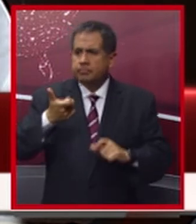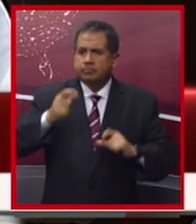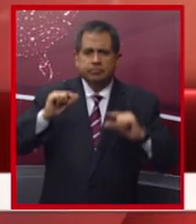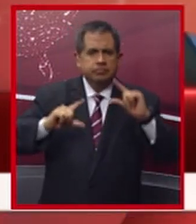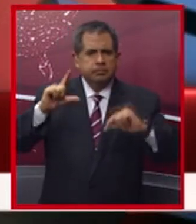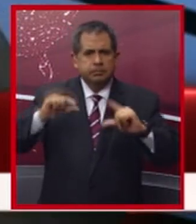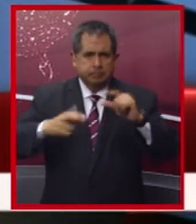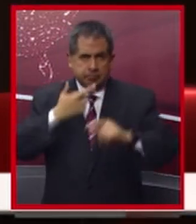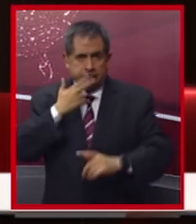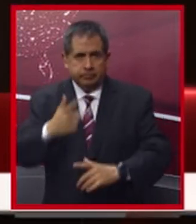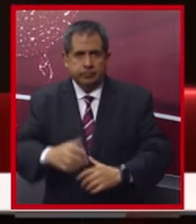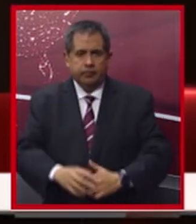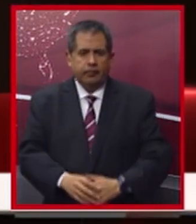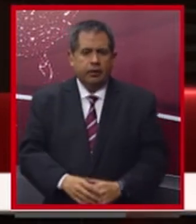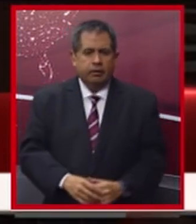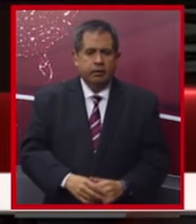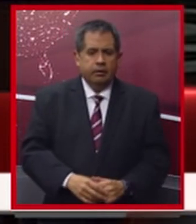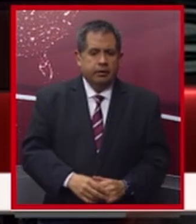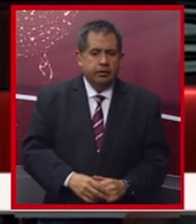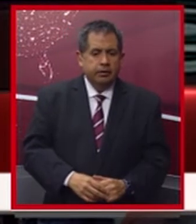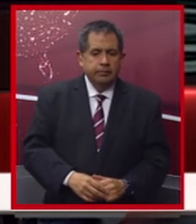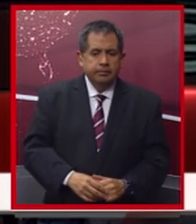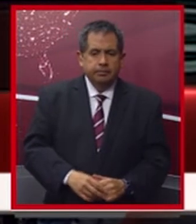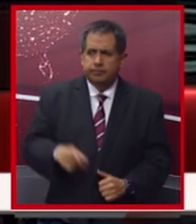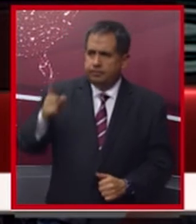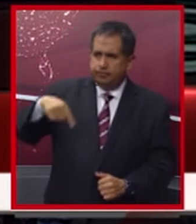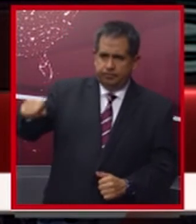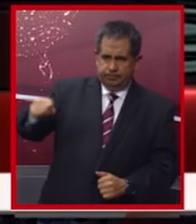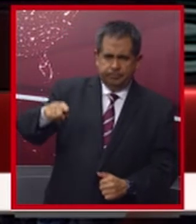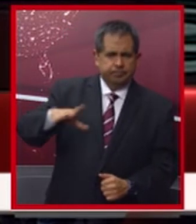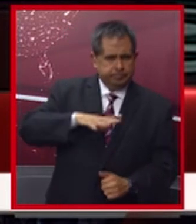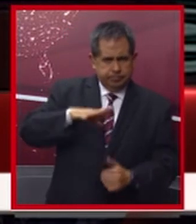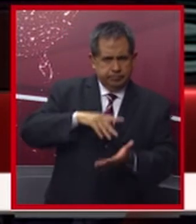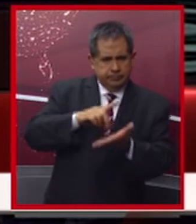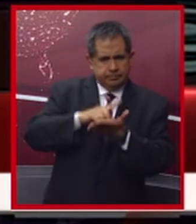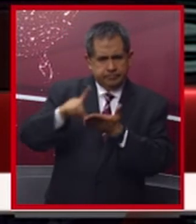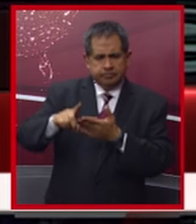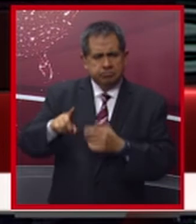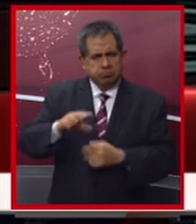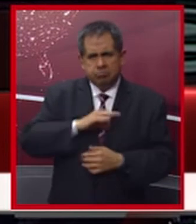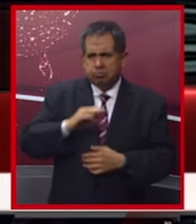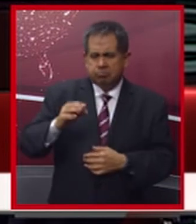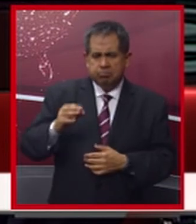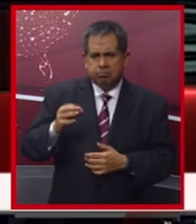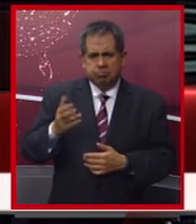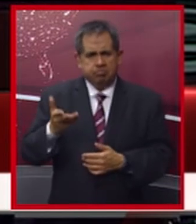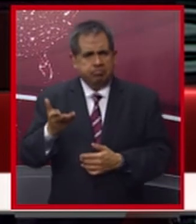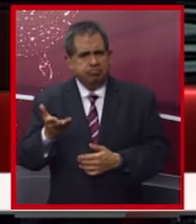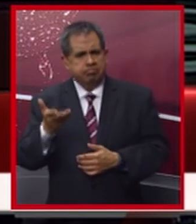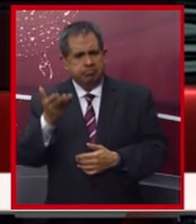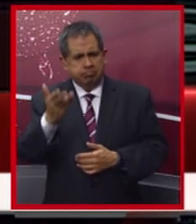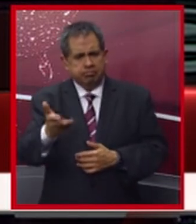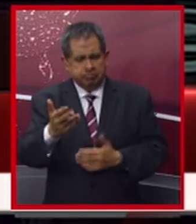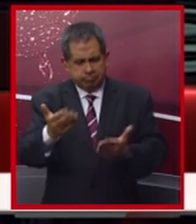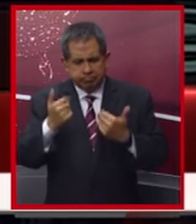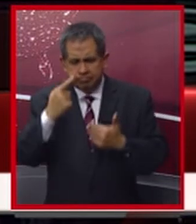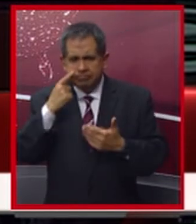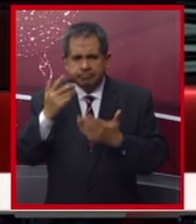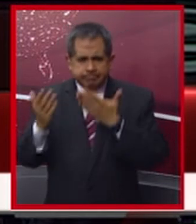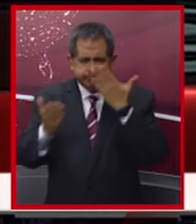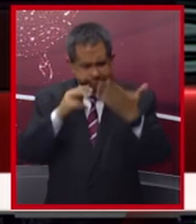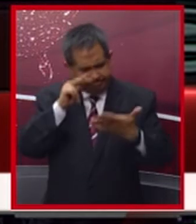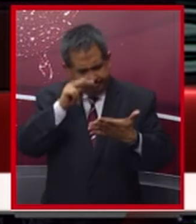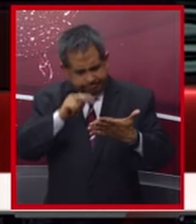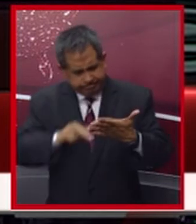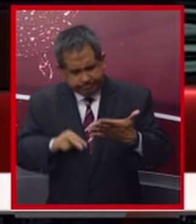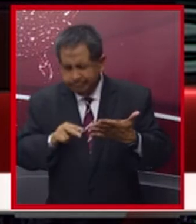operativos. Están en todo su derecho de solicitar que estudiemos con claridad el